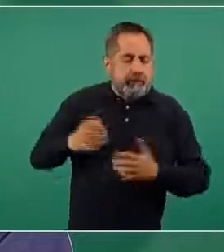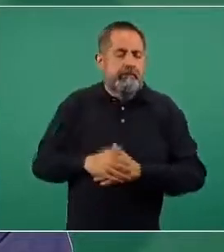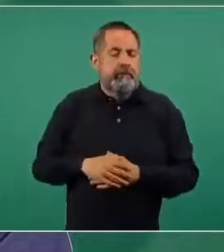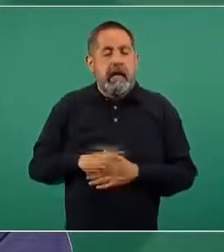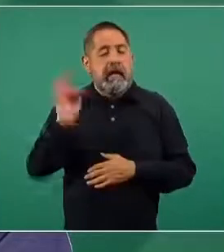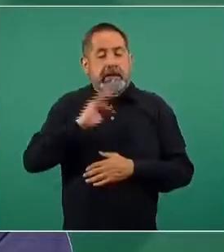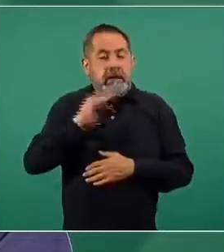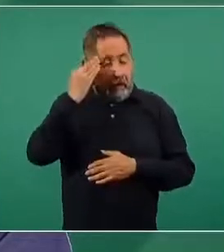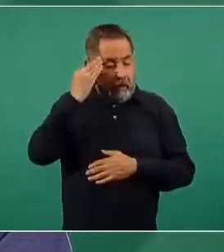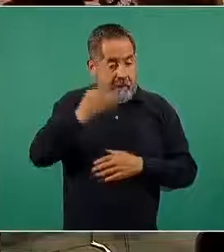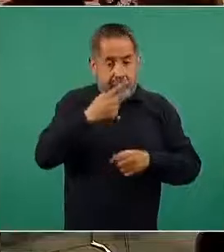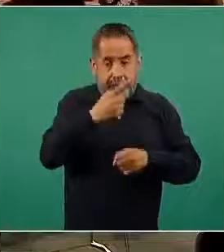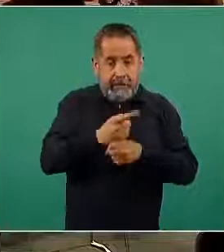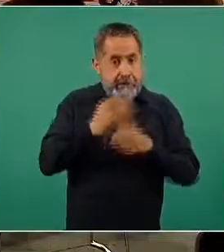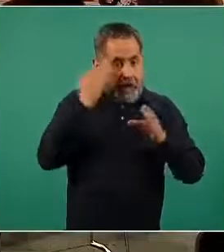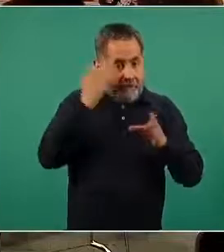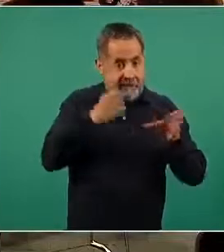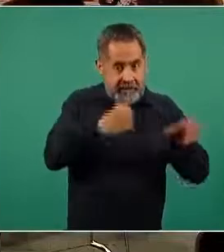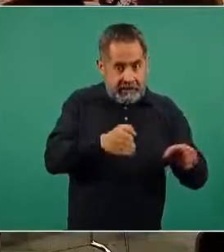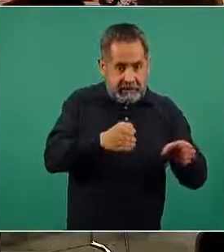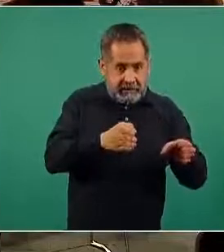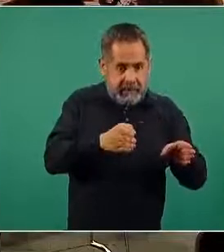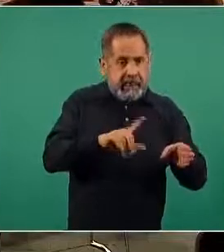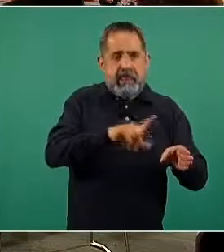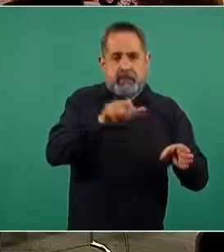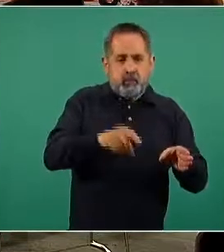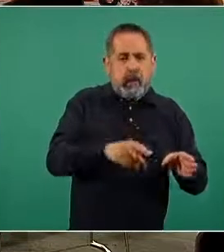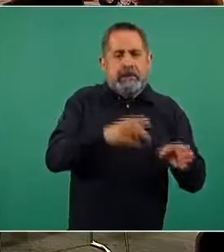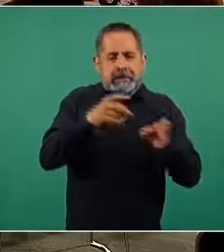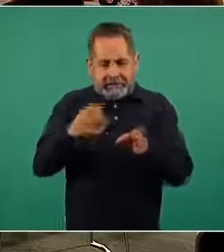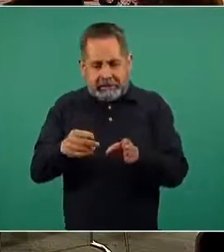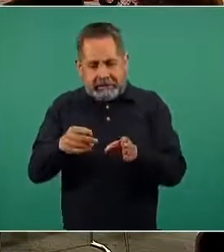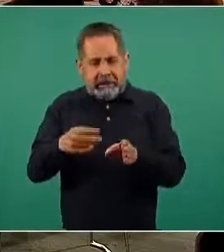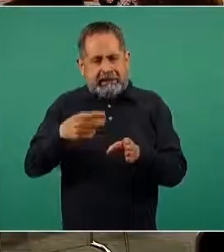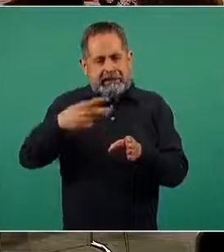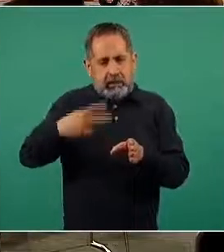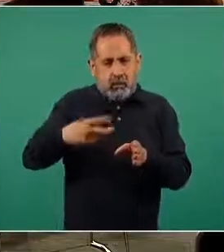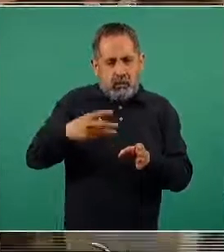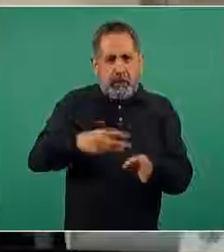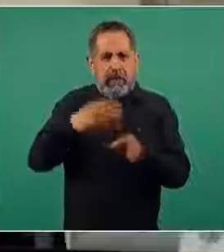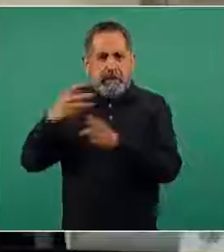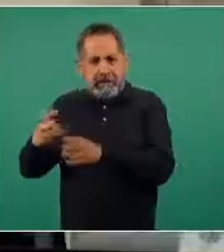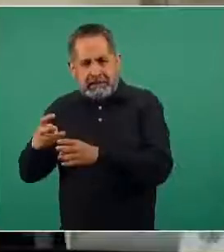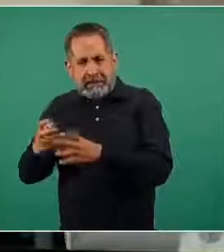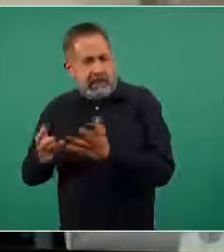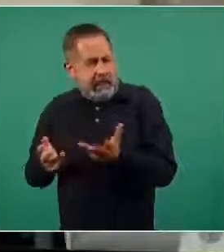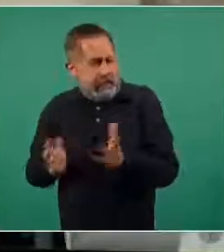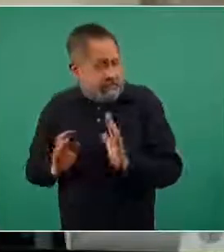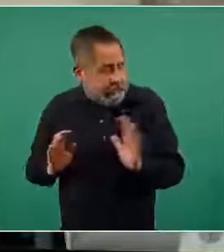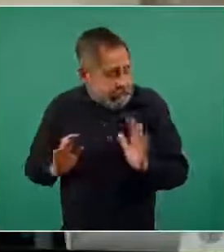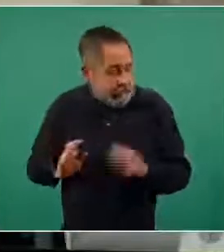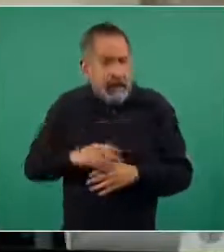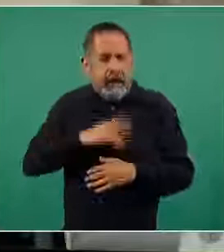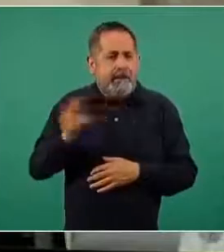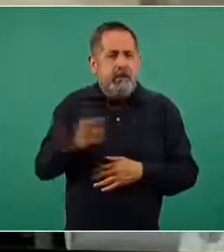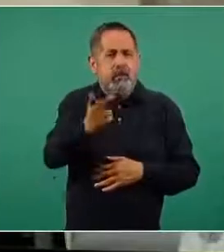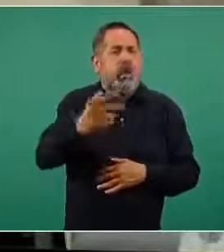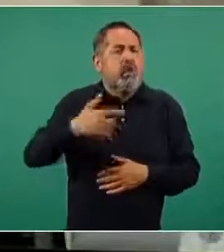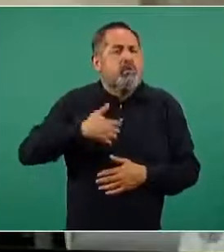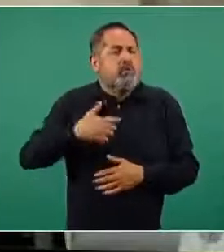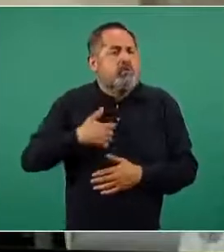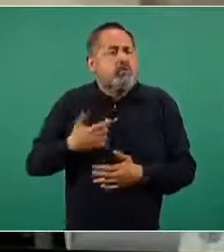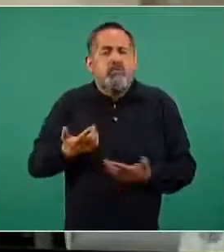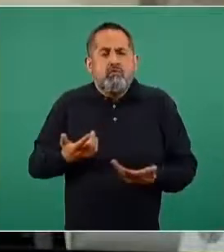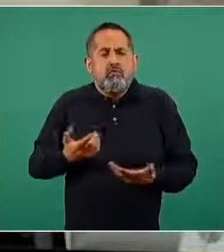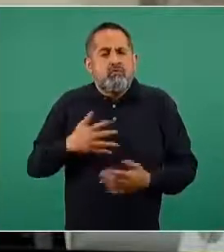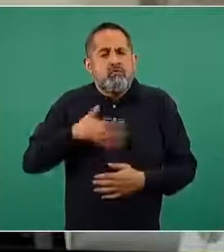de primera fase, pues obvio viene la segunda y la tercera y esto implica a tomar más voluntarios. La pregunta es en específico, ¿cómo le